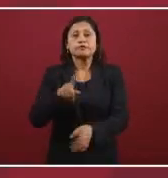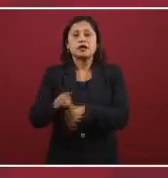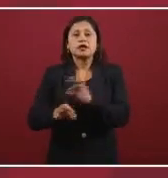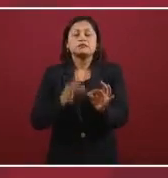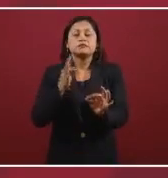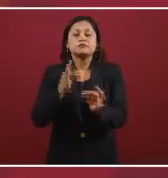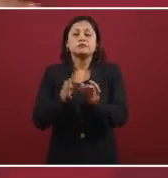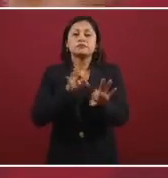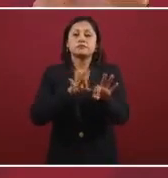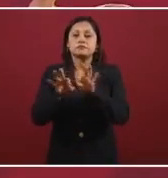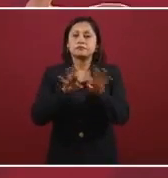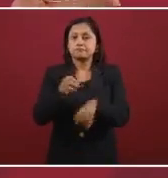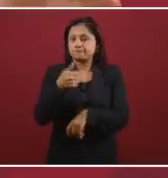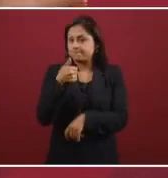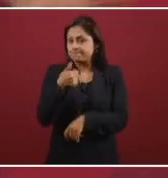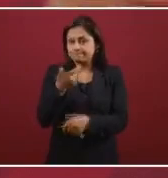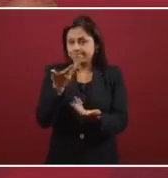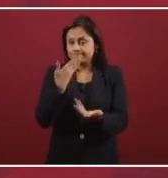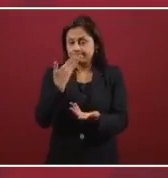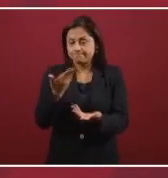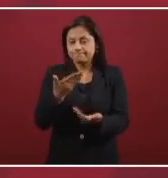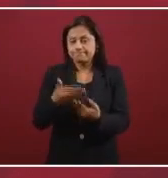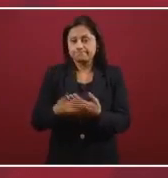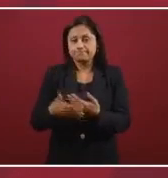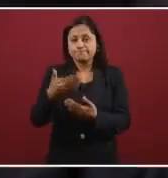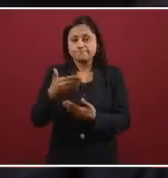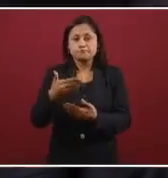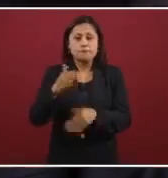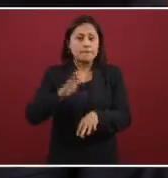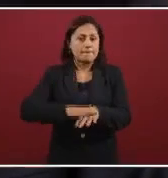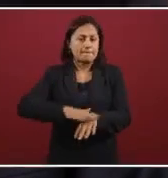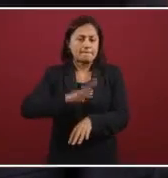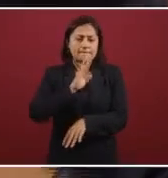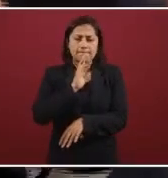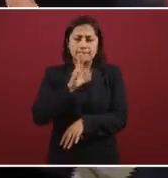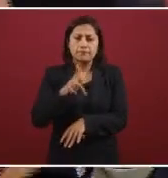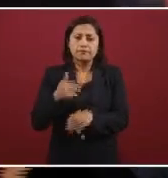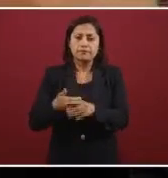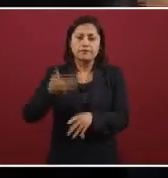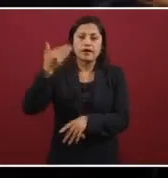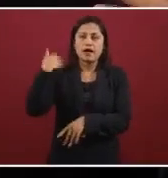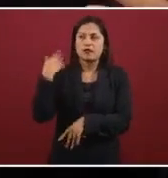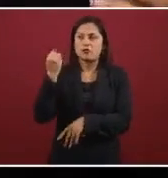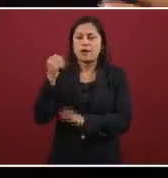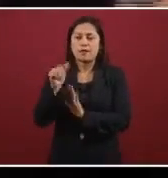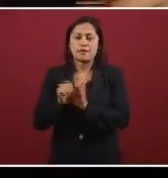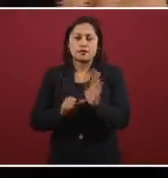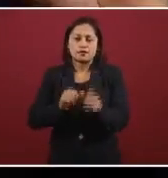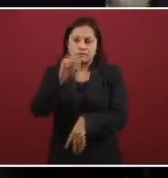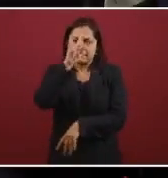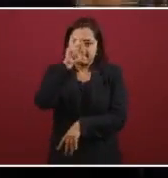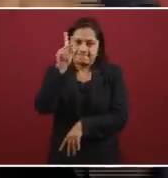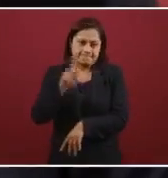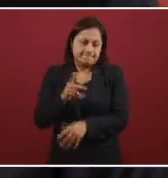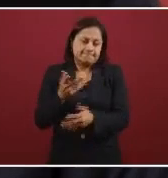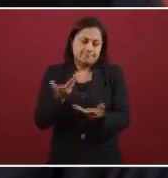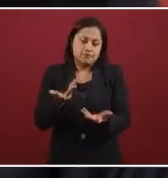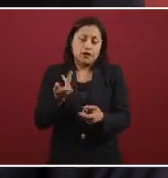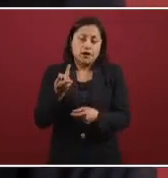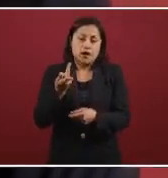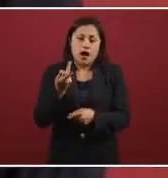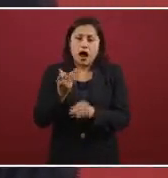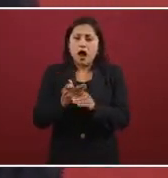de lo que producían hace 9 meses. No lo que quisiéramos, pero sí hay un